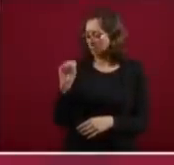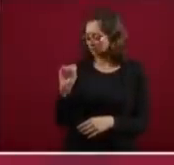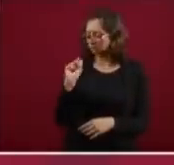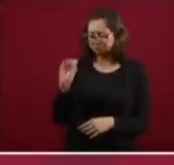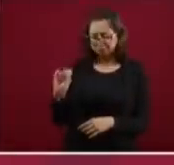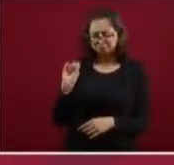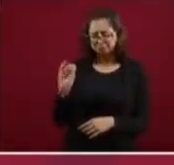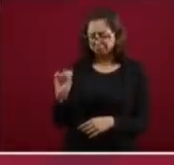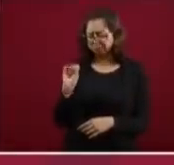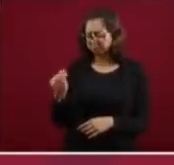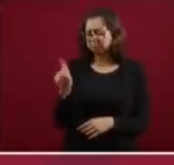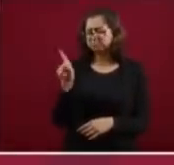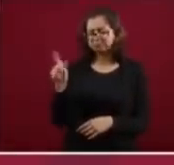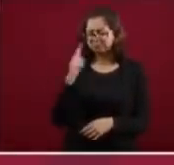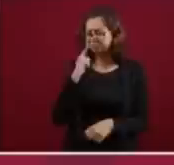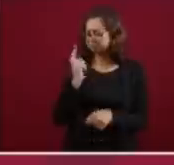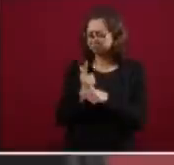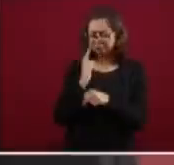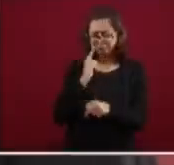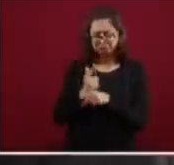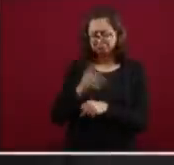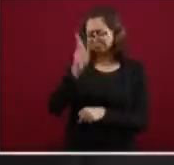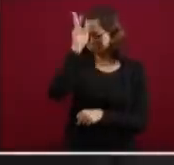con el diagnóstico